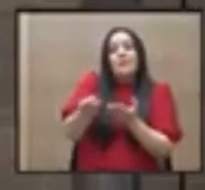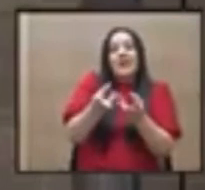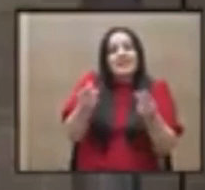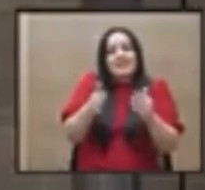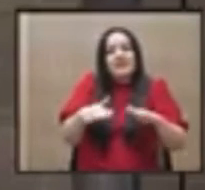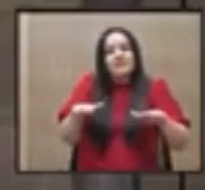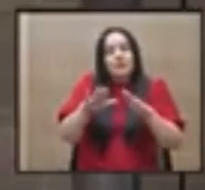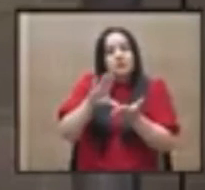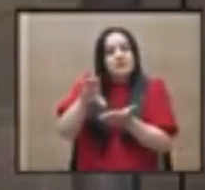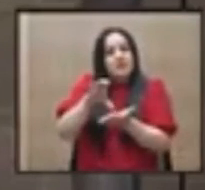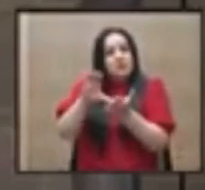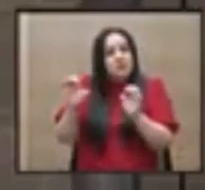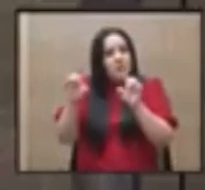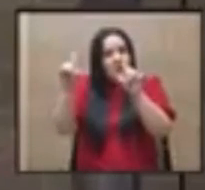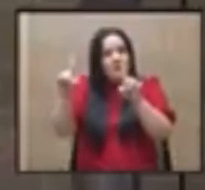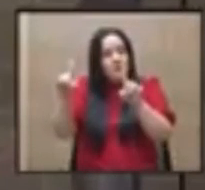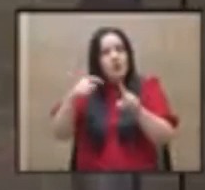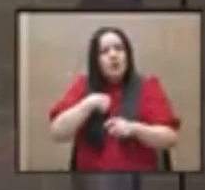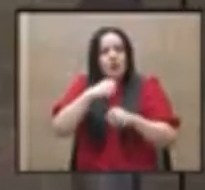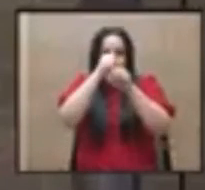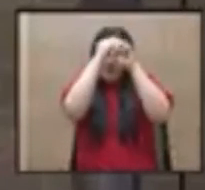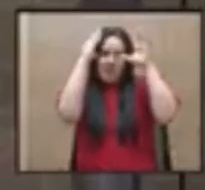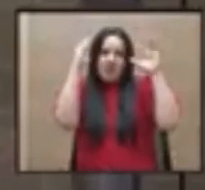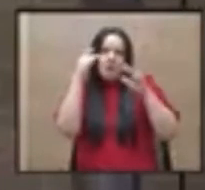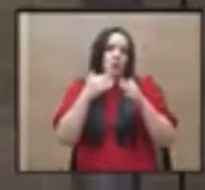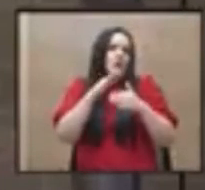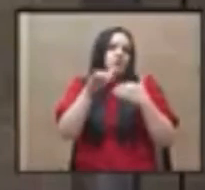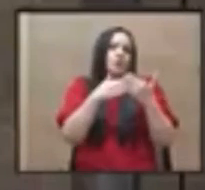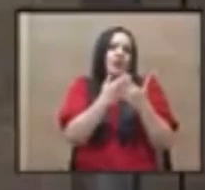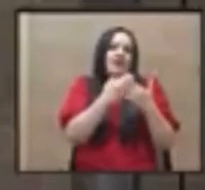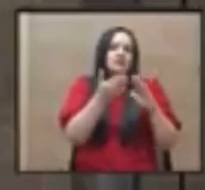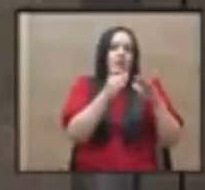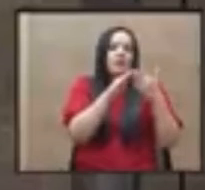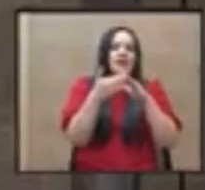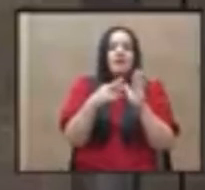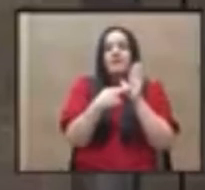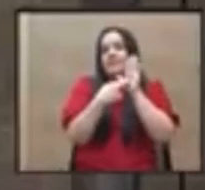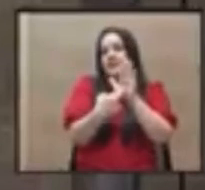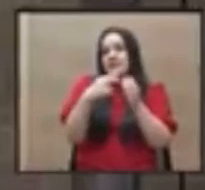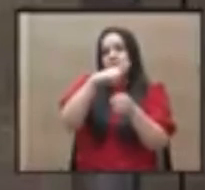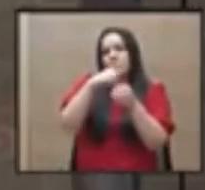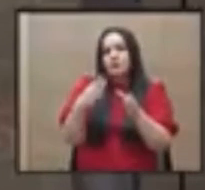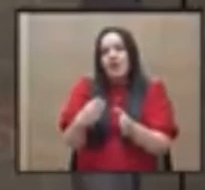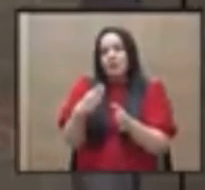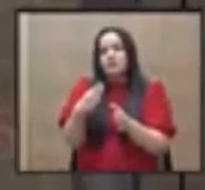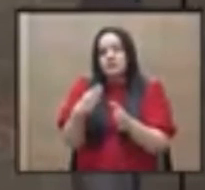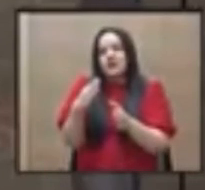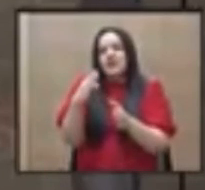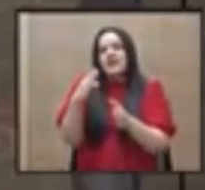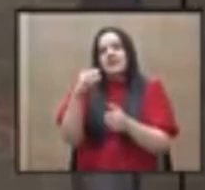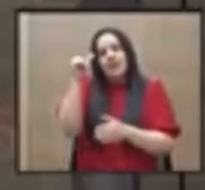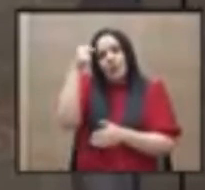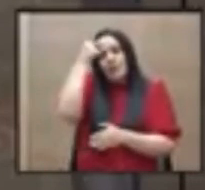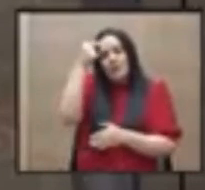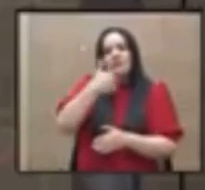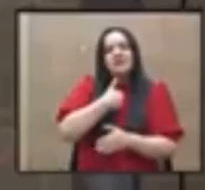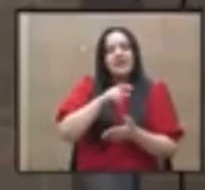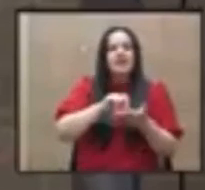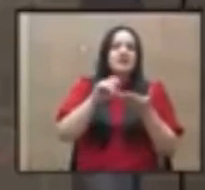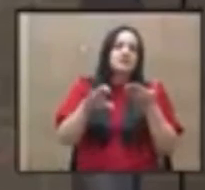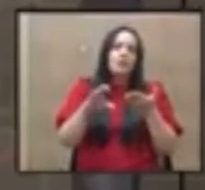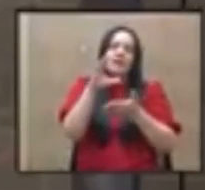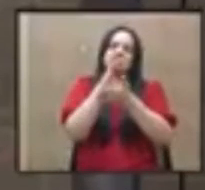Me imagino que todas las comunidades que representan los diputados de gobierno tienen escuelas y colegios perfectos.